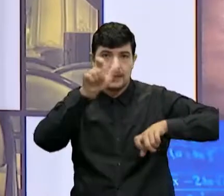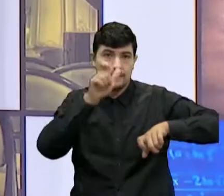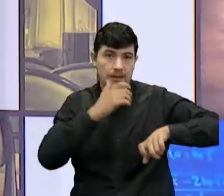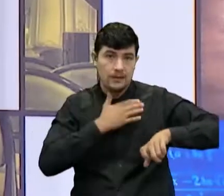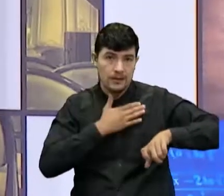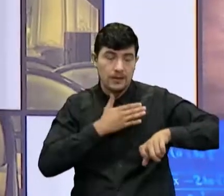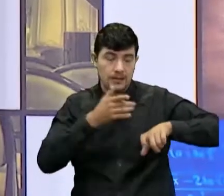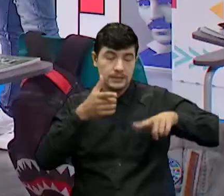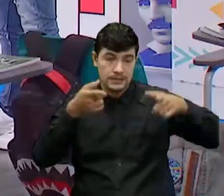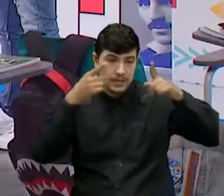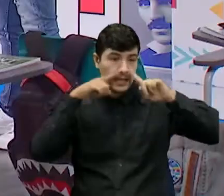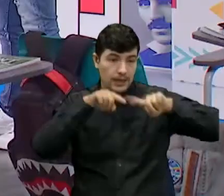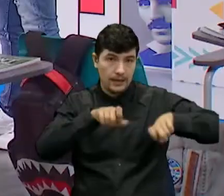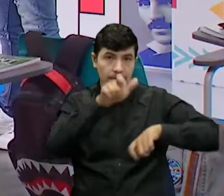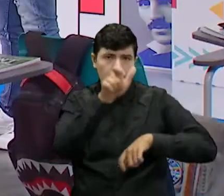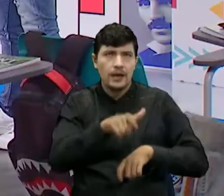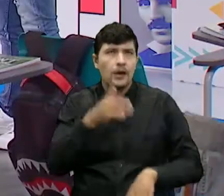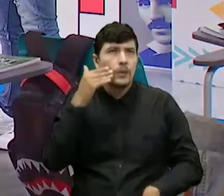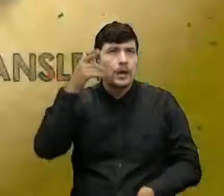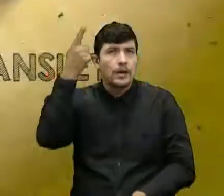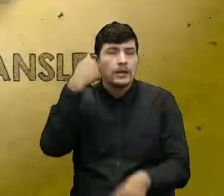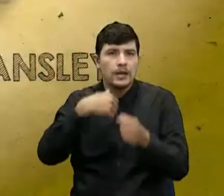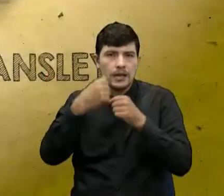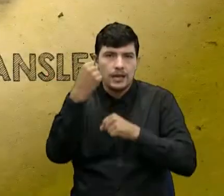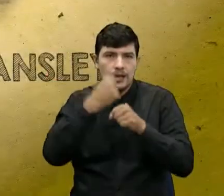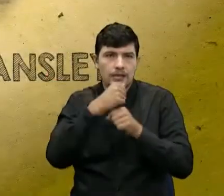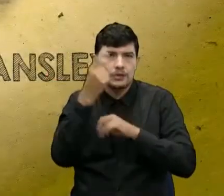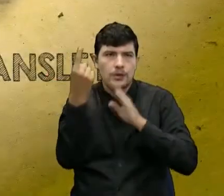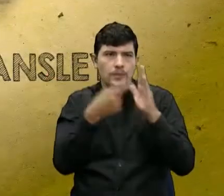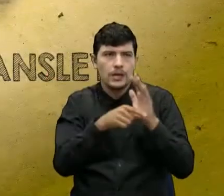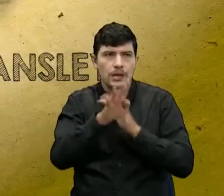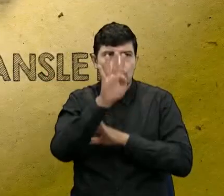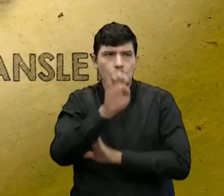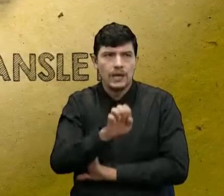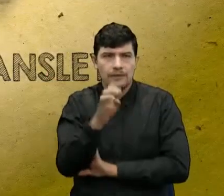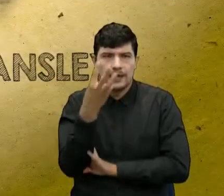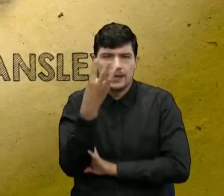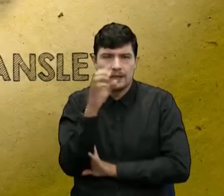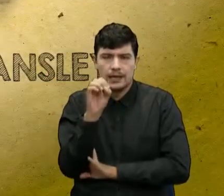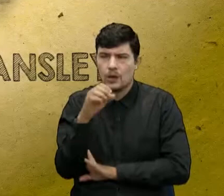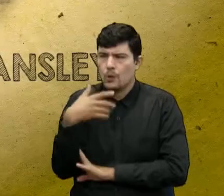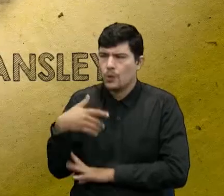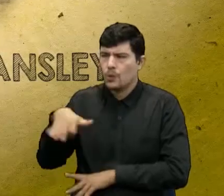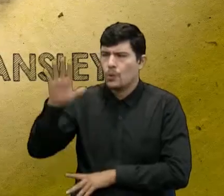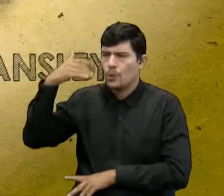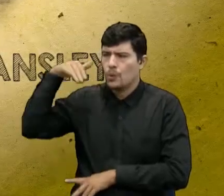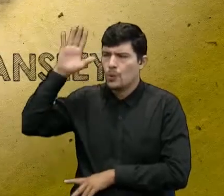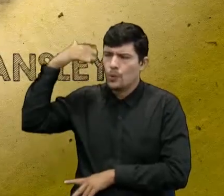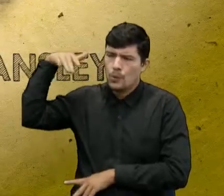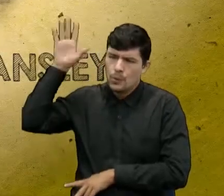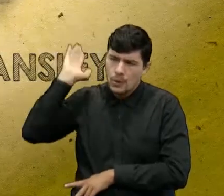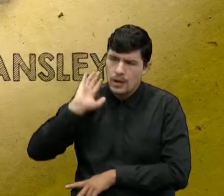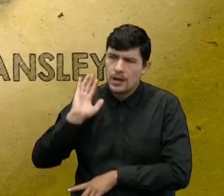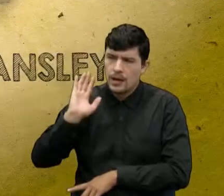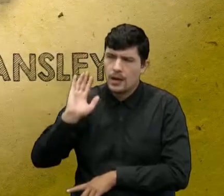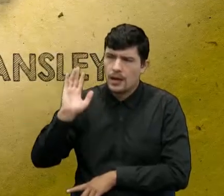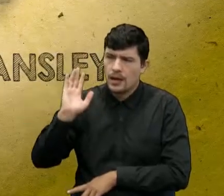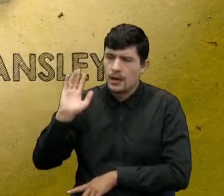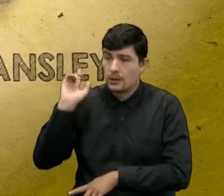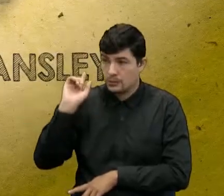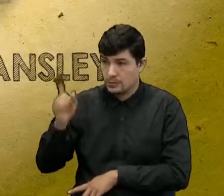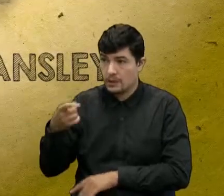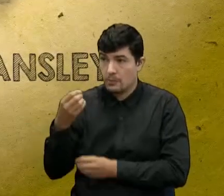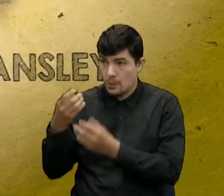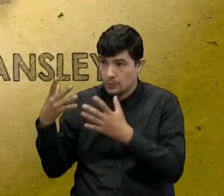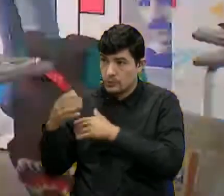claro De hecho ellos vivieron acerca del año 1930, más o menos como por ese lado Uf, hace muchísimo Usted tiene